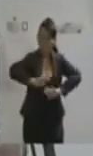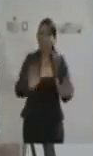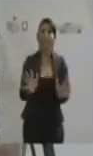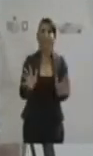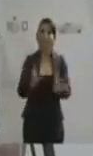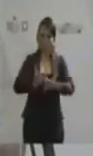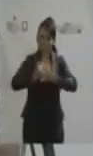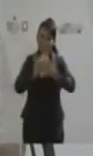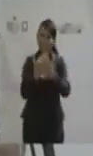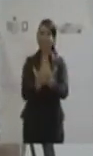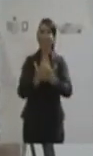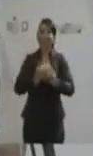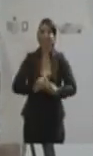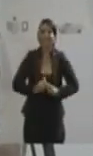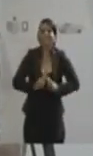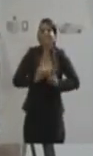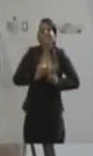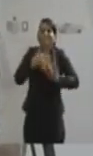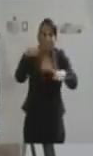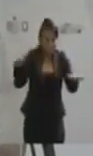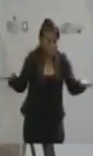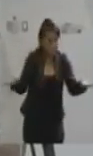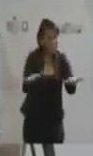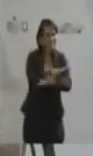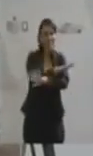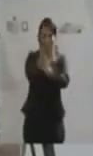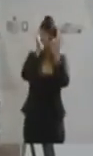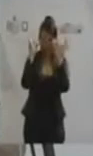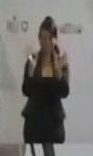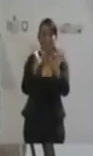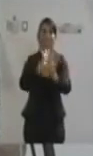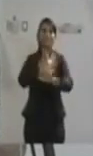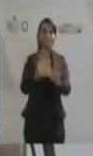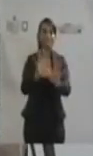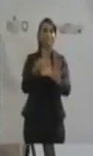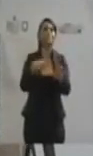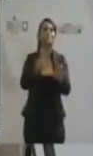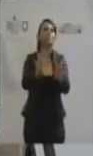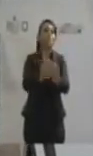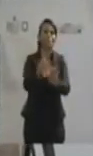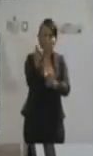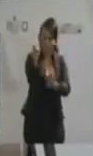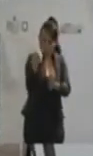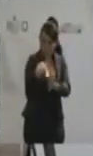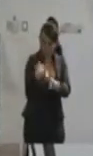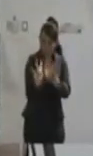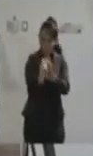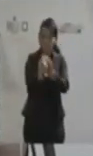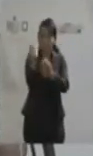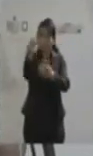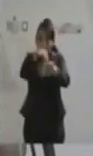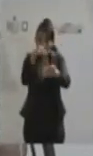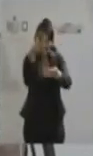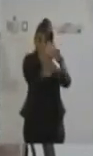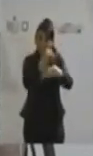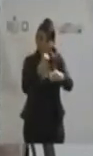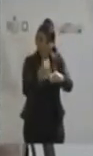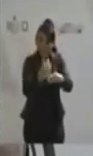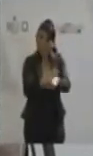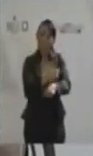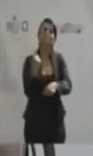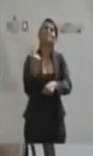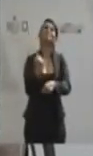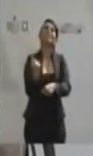llegó el momento en que cambiemos esto y sólo lo podemos hacer tú y yo porque no quieres ir a votar porque hoy prefieres